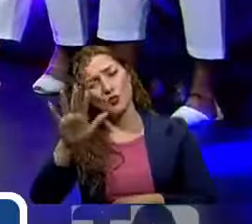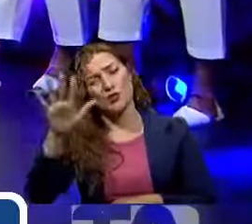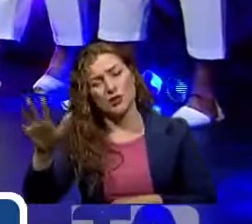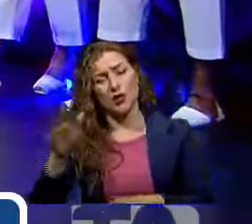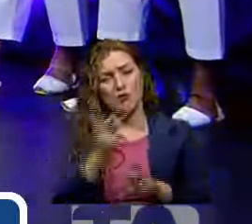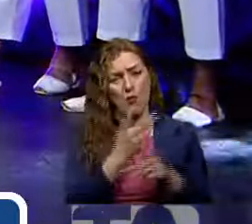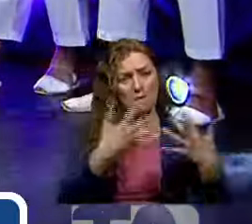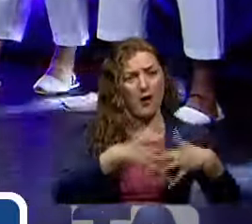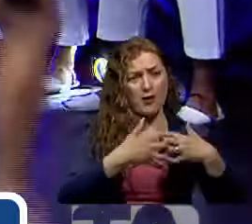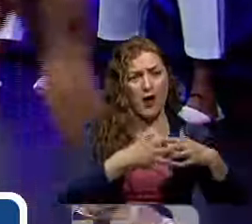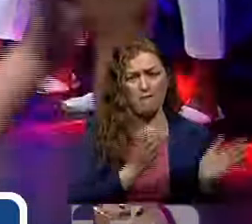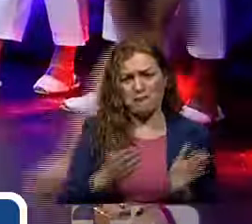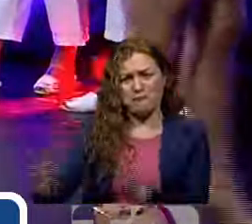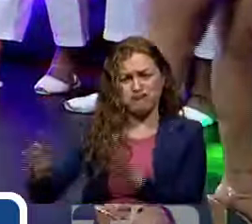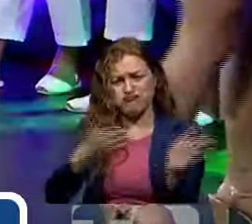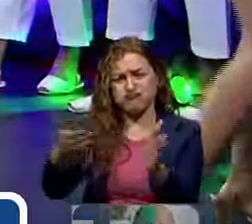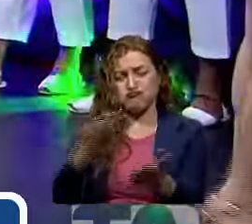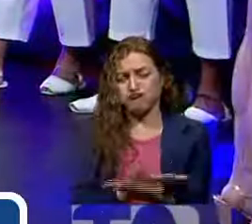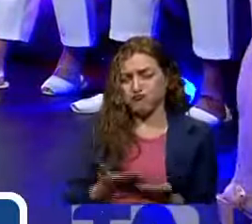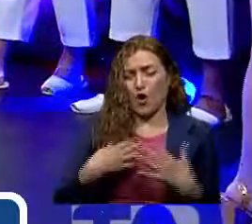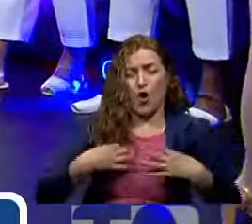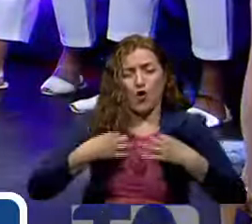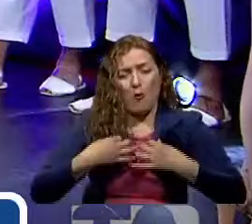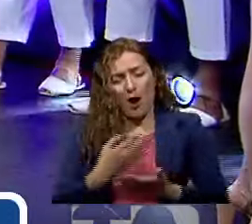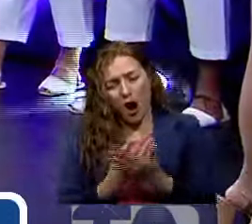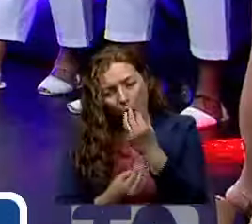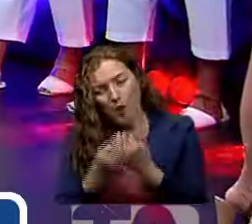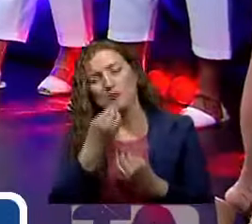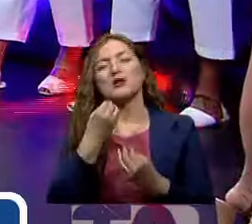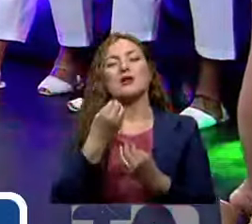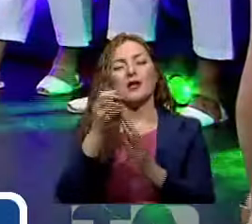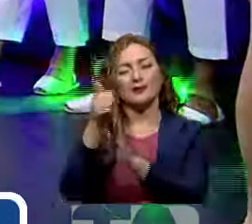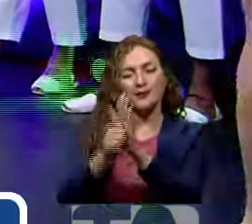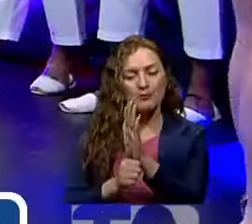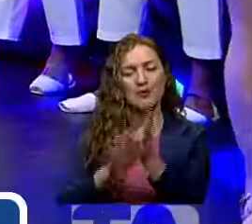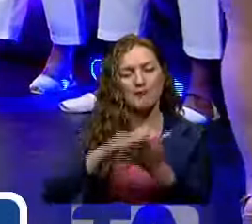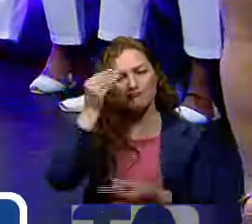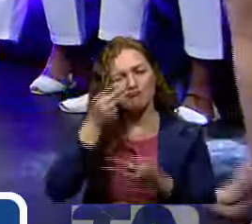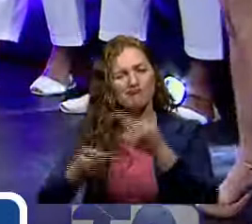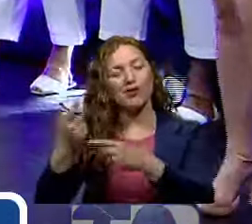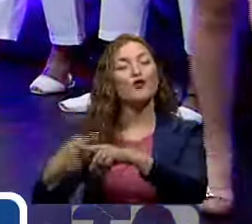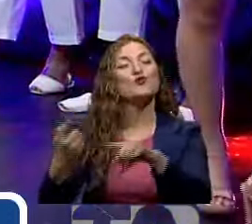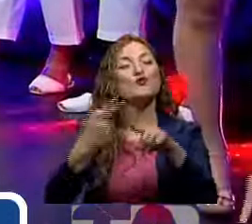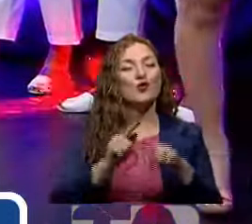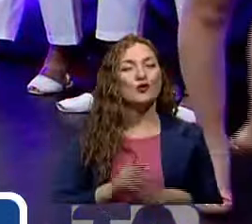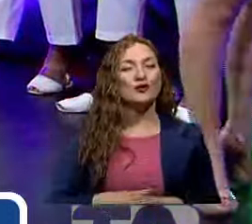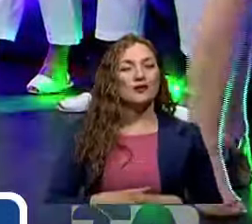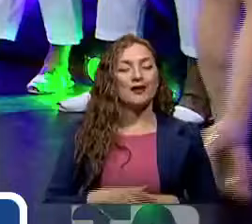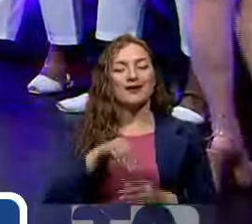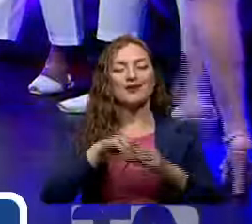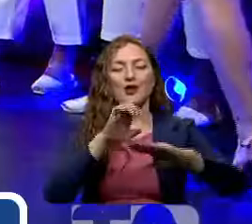a tener áreas de gastronomía, áreas de artesanía, de igual manera los emprendimientos. Como es conocido en nuestro